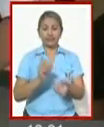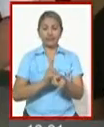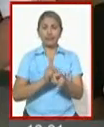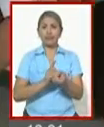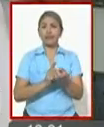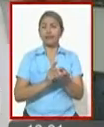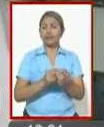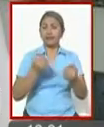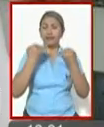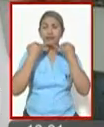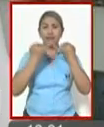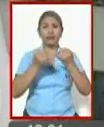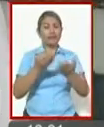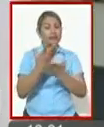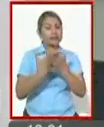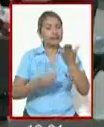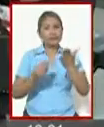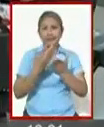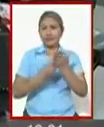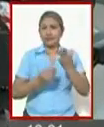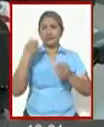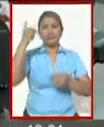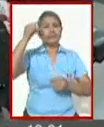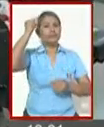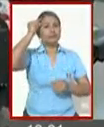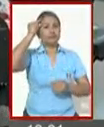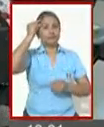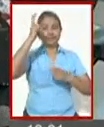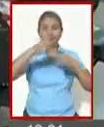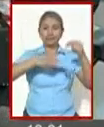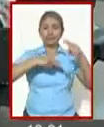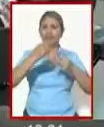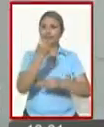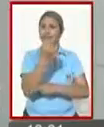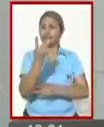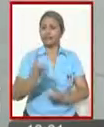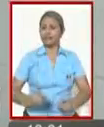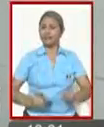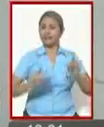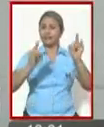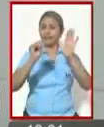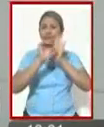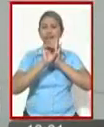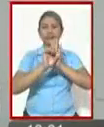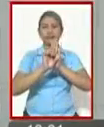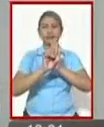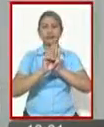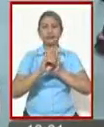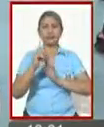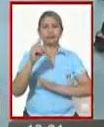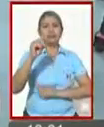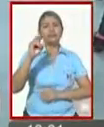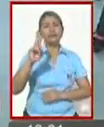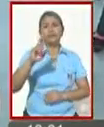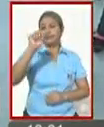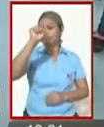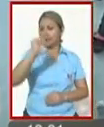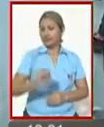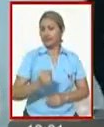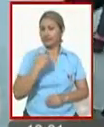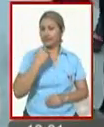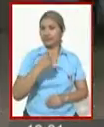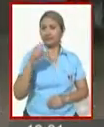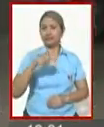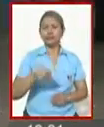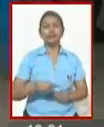médicos también se refirieron a los gastos que está haciendo el gobierno en la construcción de algunos edificios, como por ejemplo el de UNASUR, afirmando